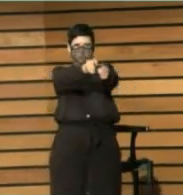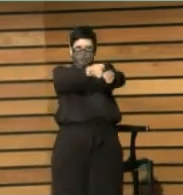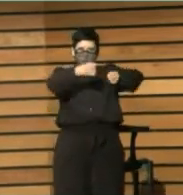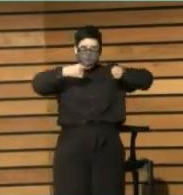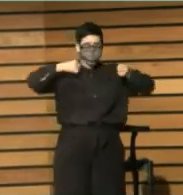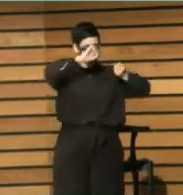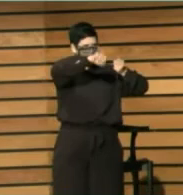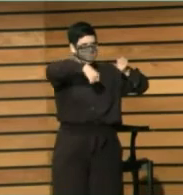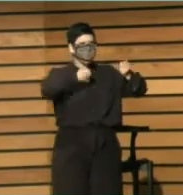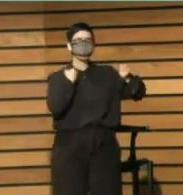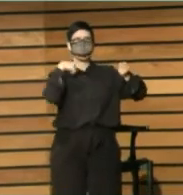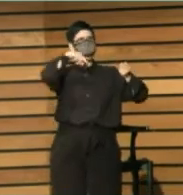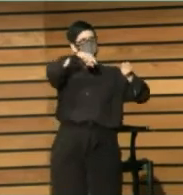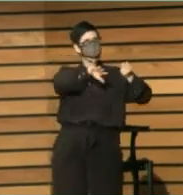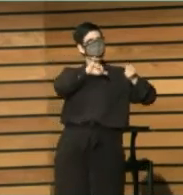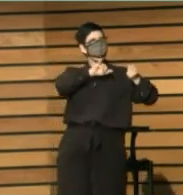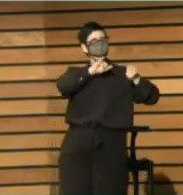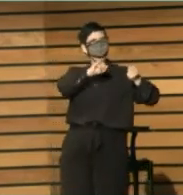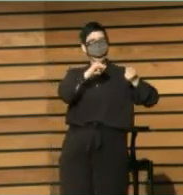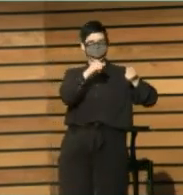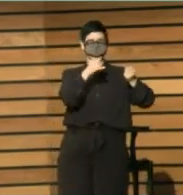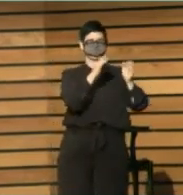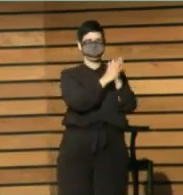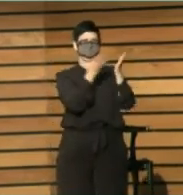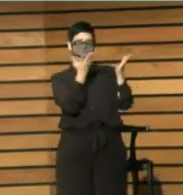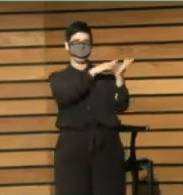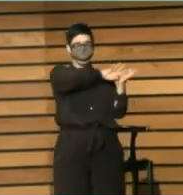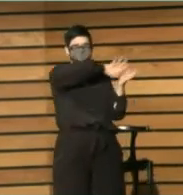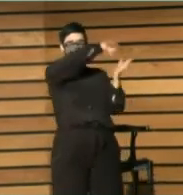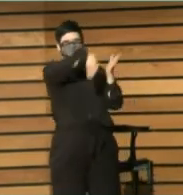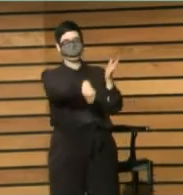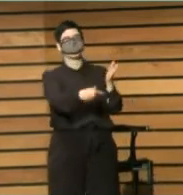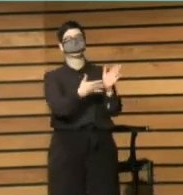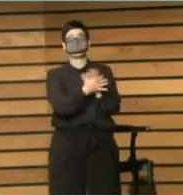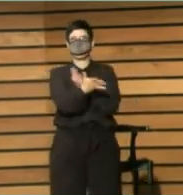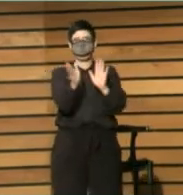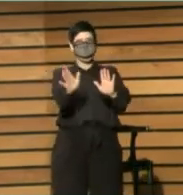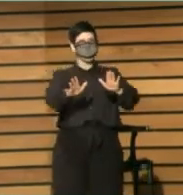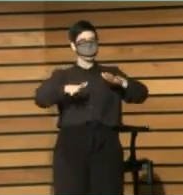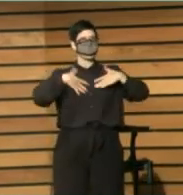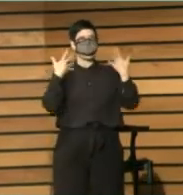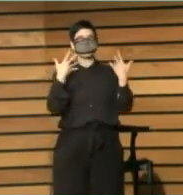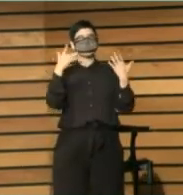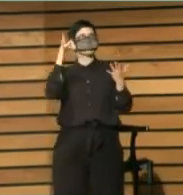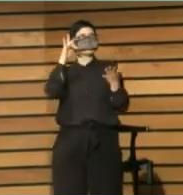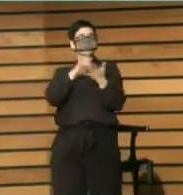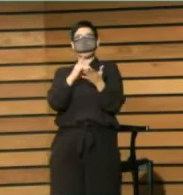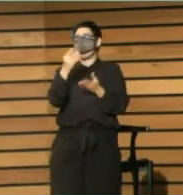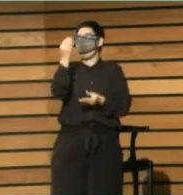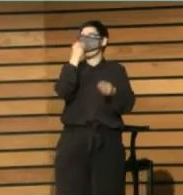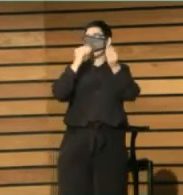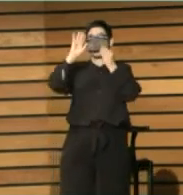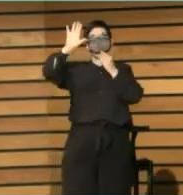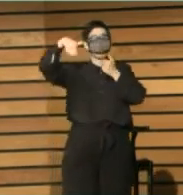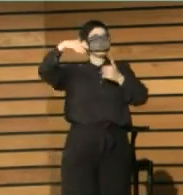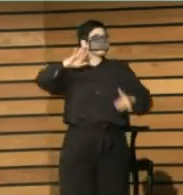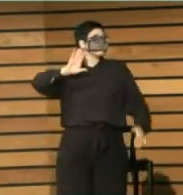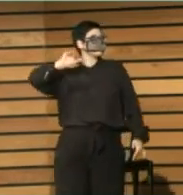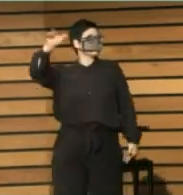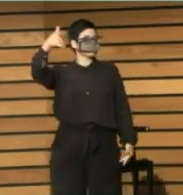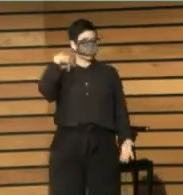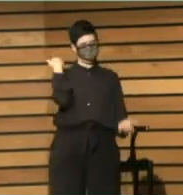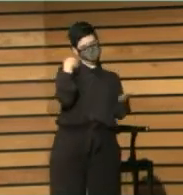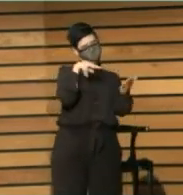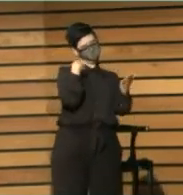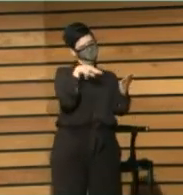o en nuestras despensas hambrientas, que de pronto se llenaban de comidas extranjeras y yo era feliz leyendo